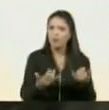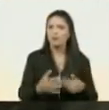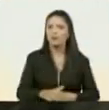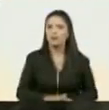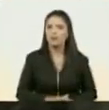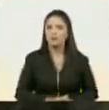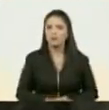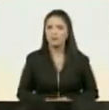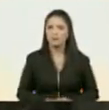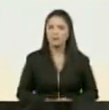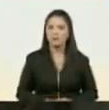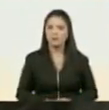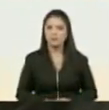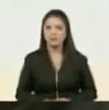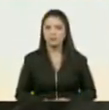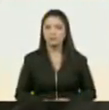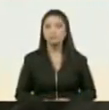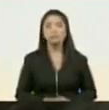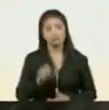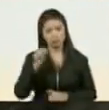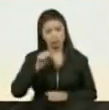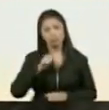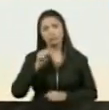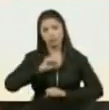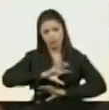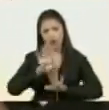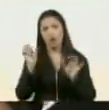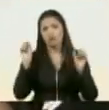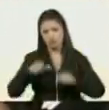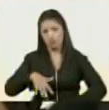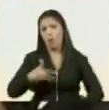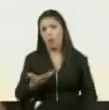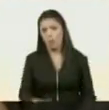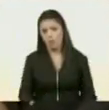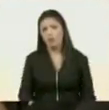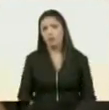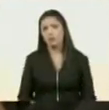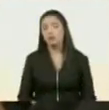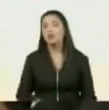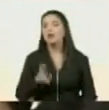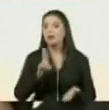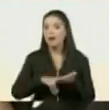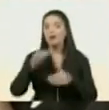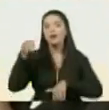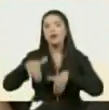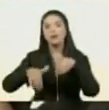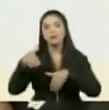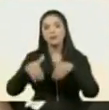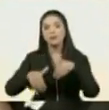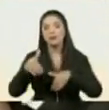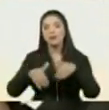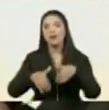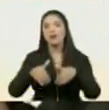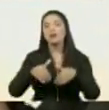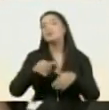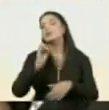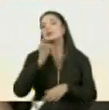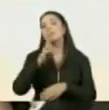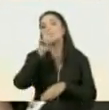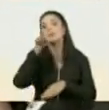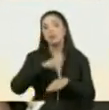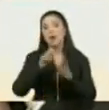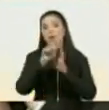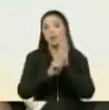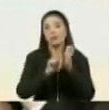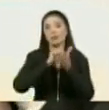dado esa situación. Claro, se pueden hacer, se pueden y se van a hacer las elecciones de Asamblea Nacional Constituyente. Se puede y